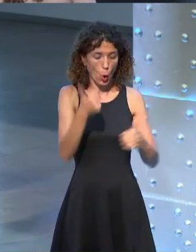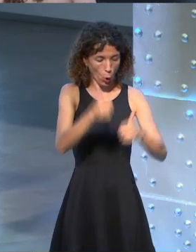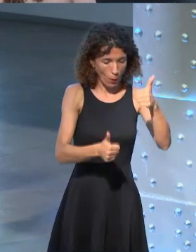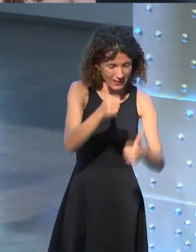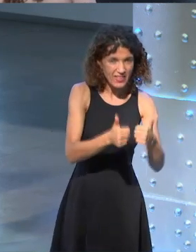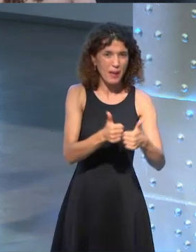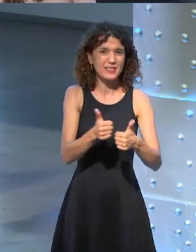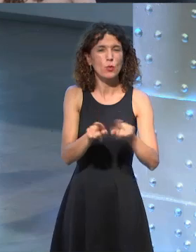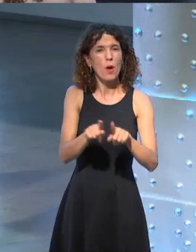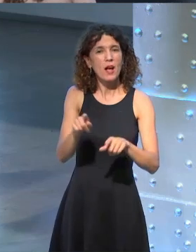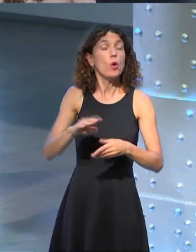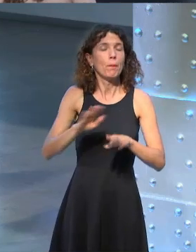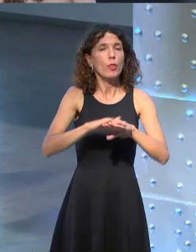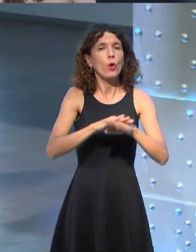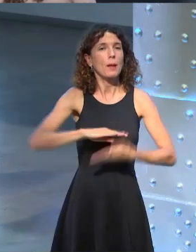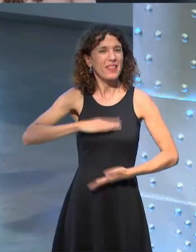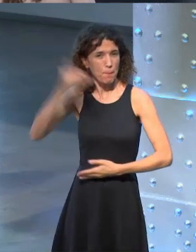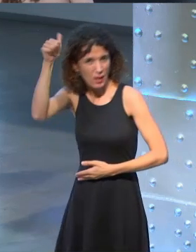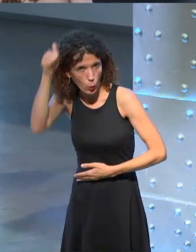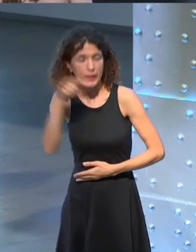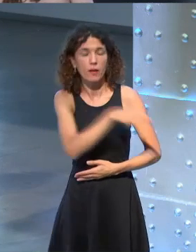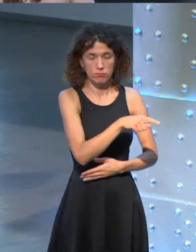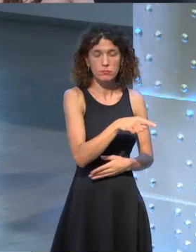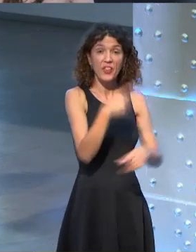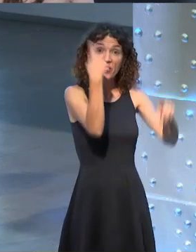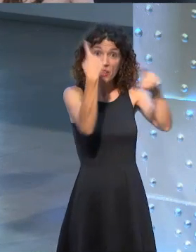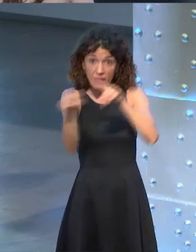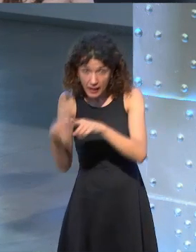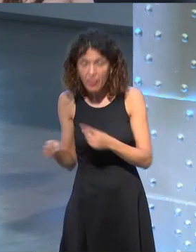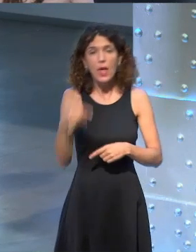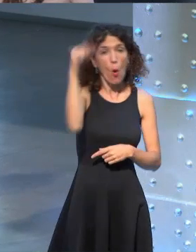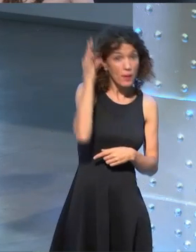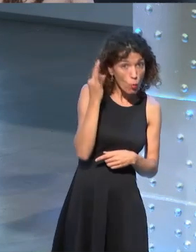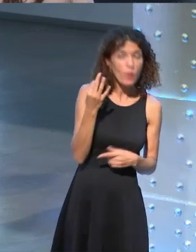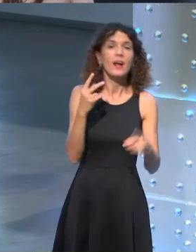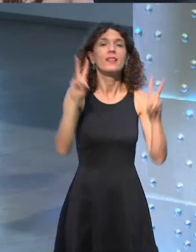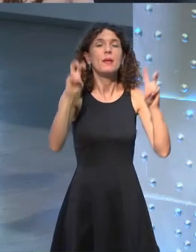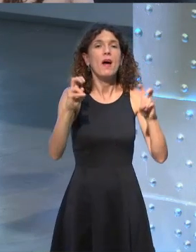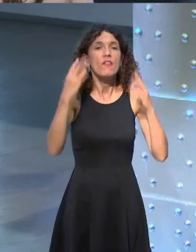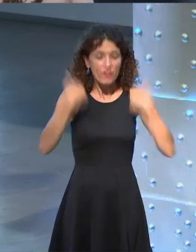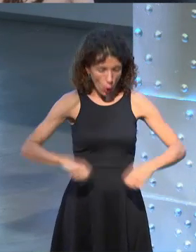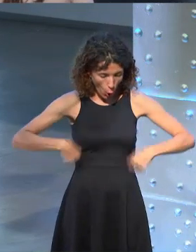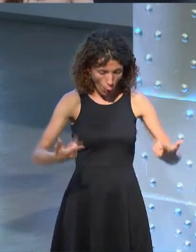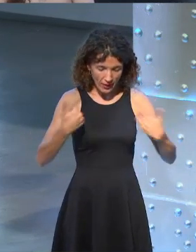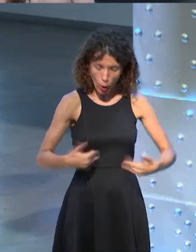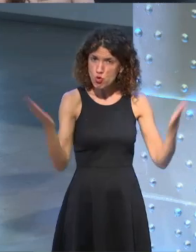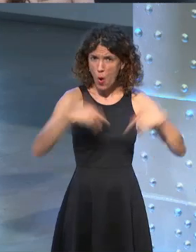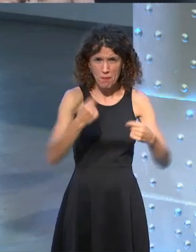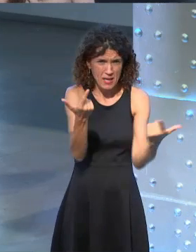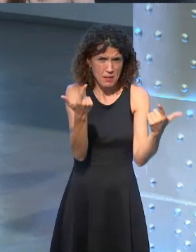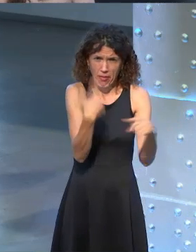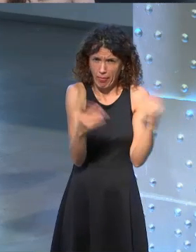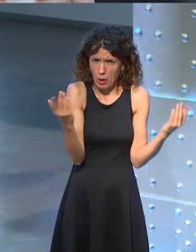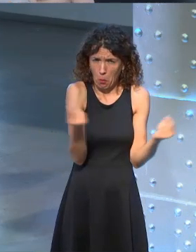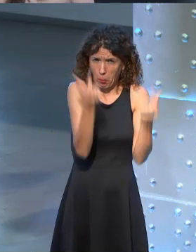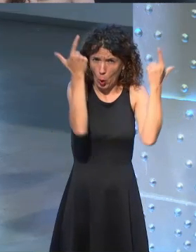más masculina, ¿no? Entonces, estos estudios demuestran que las diferencias entre hombres y mujeres a nivel biológico no existen, no son tales, son mínimas.